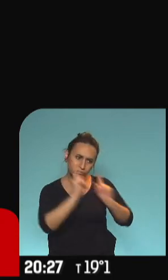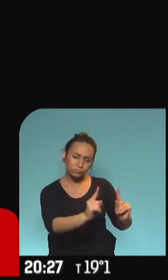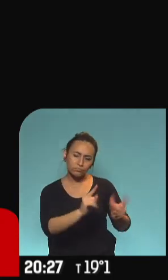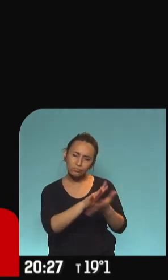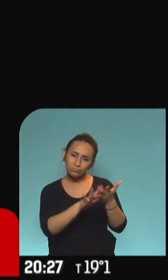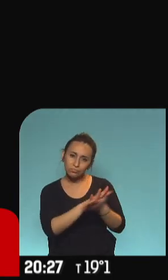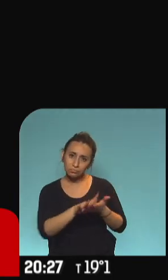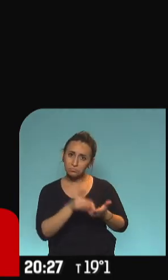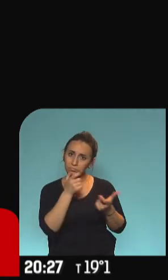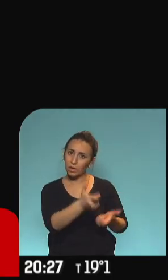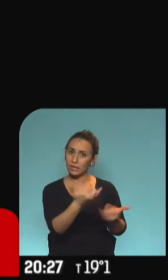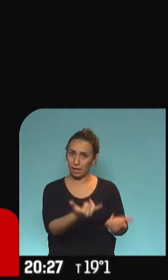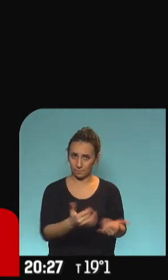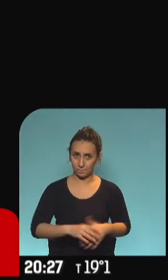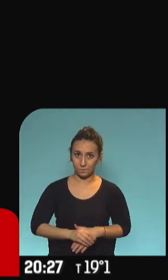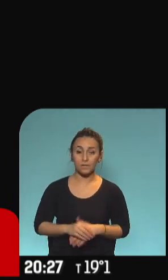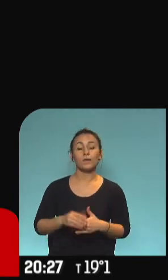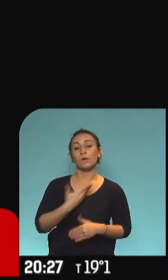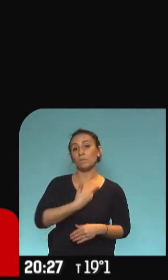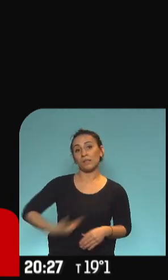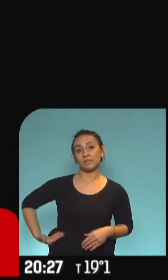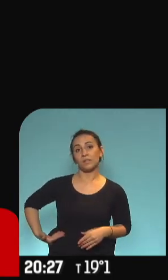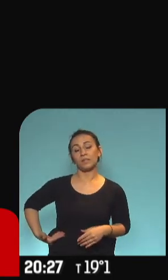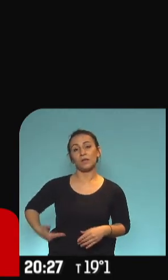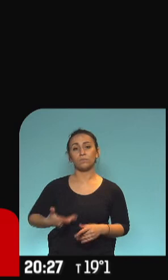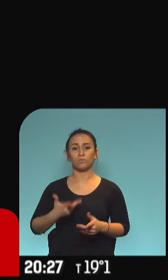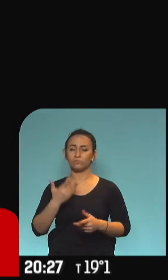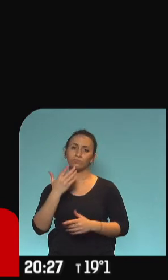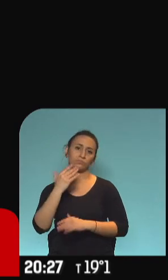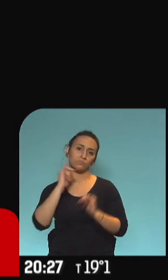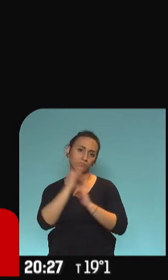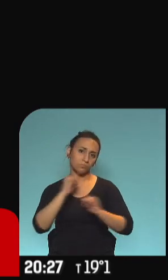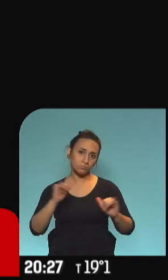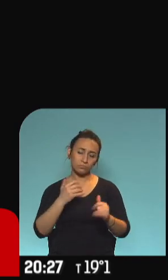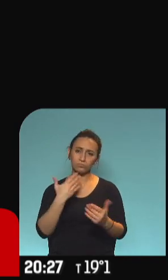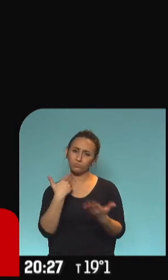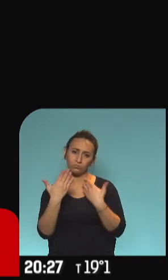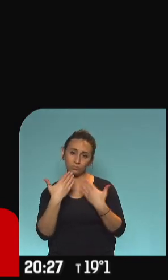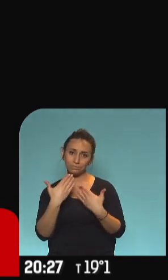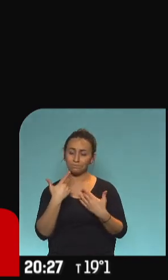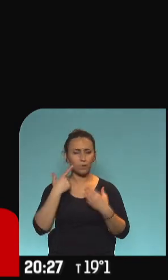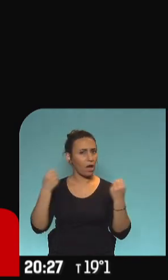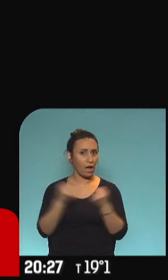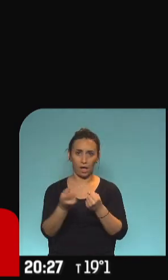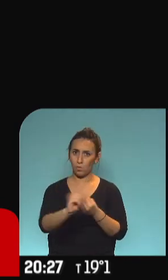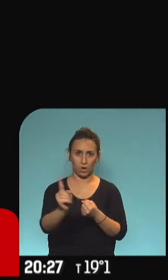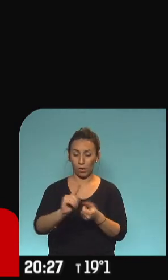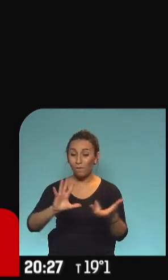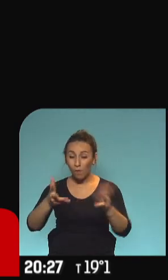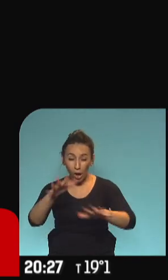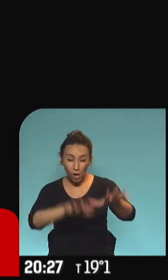aclaraba que, luego de aclarar que estaba absolutamente en desacuerdo con la forma, pero sí que era